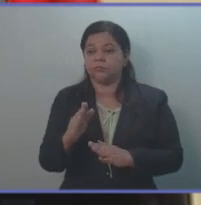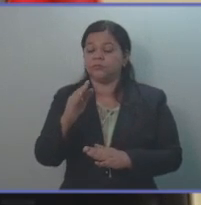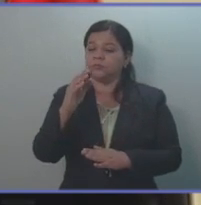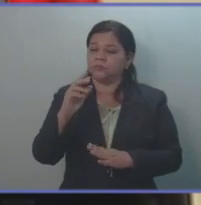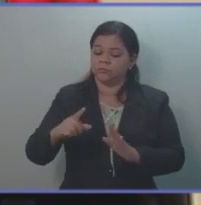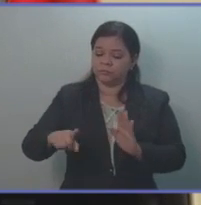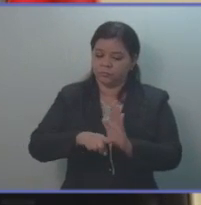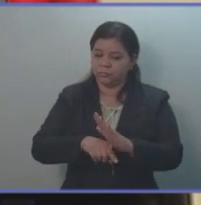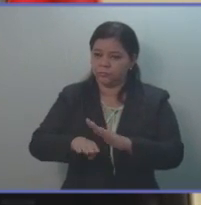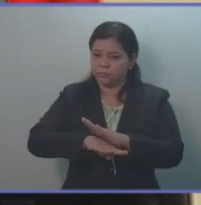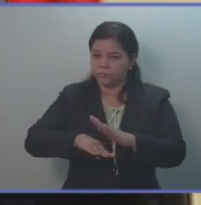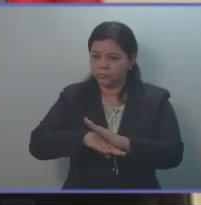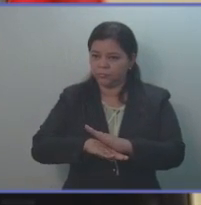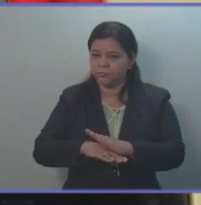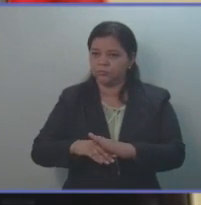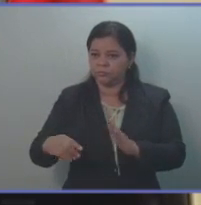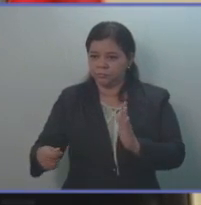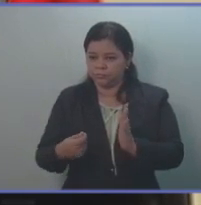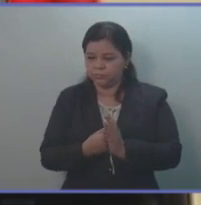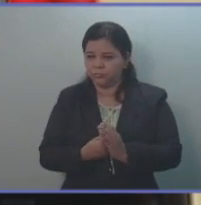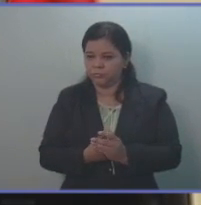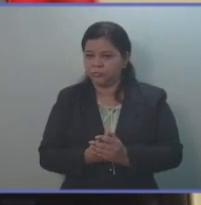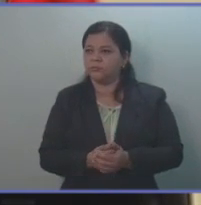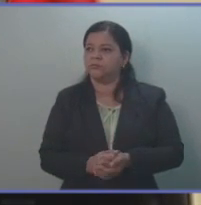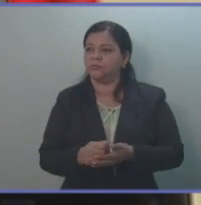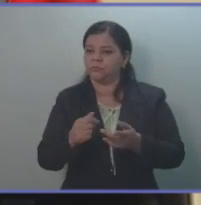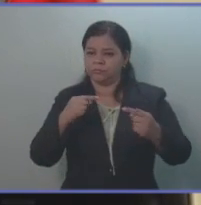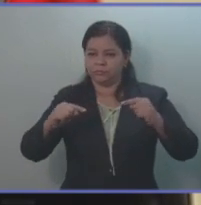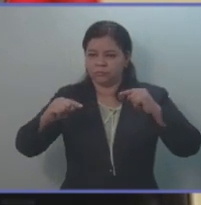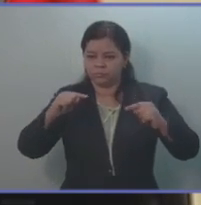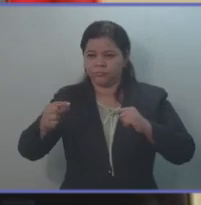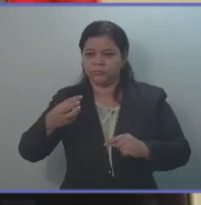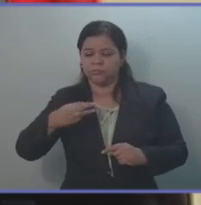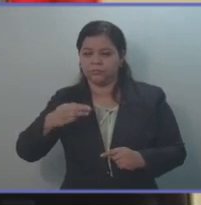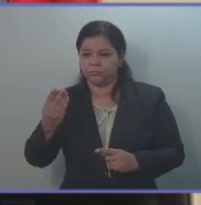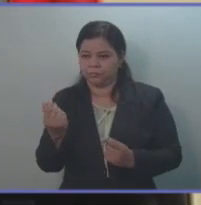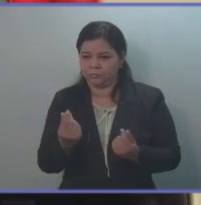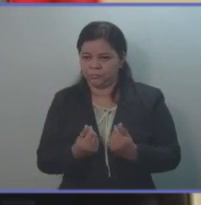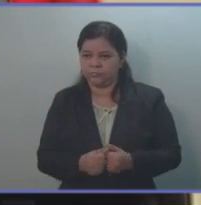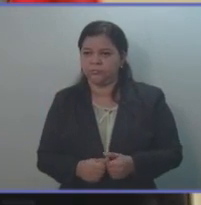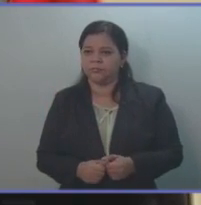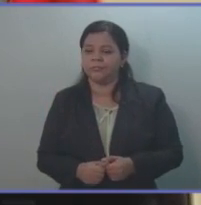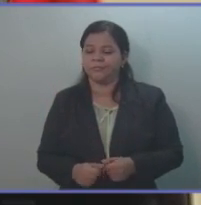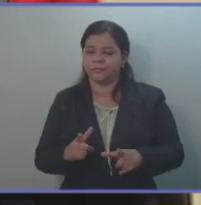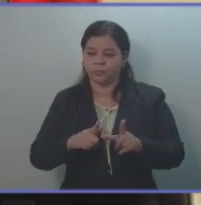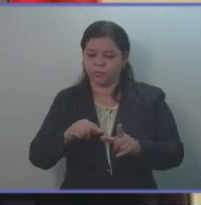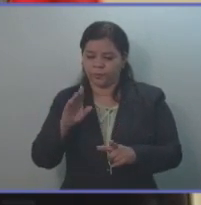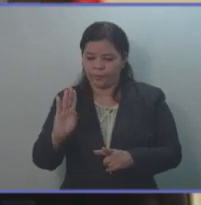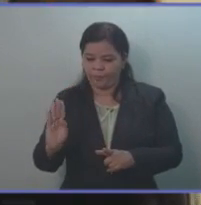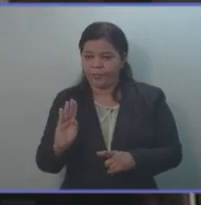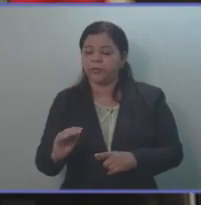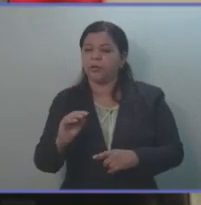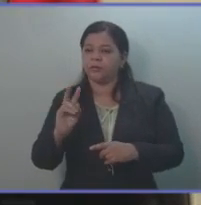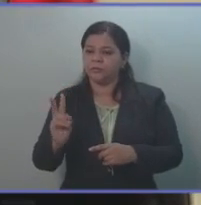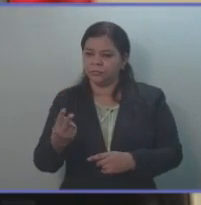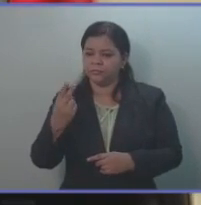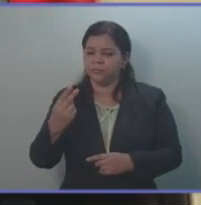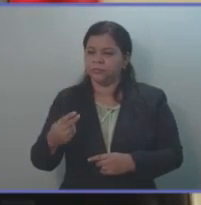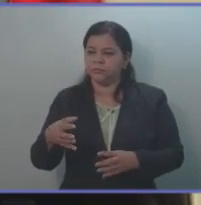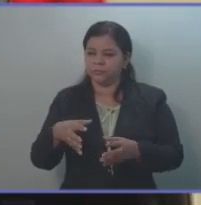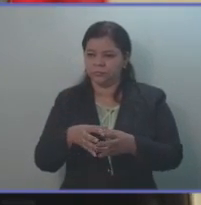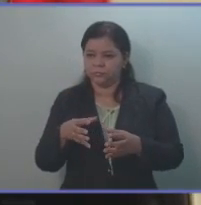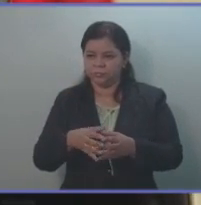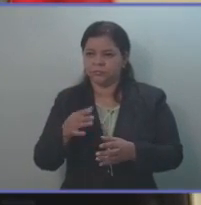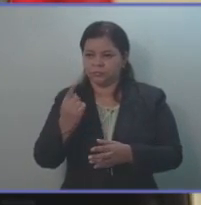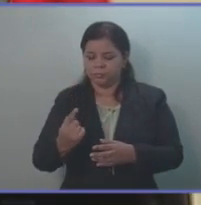mínimo, utilizando la misma disponibilidad financiera que ya tienen asignada. B. Absorción de un segundo bloque de